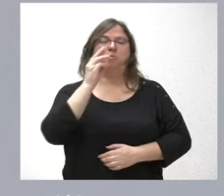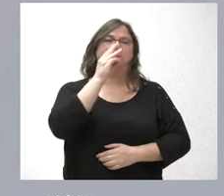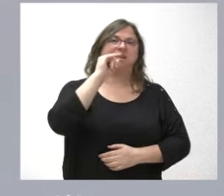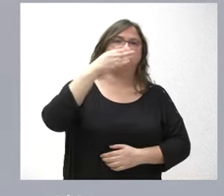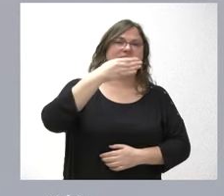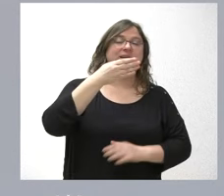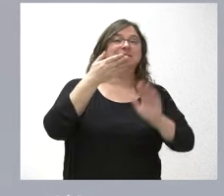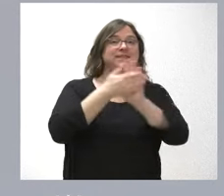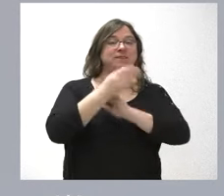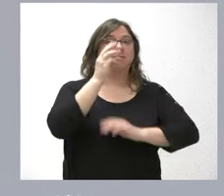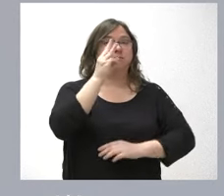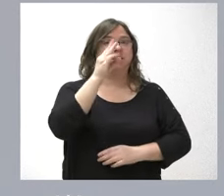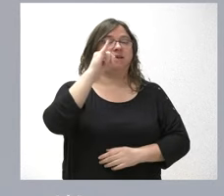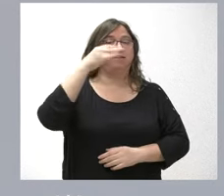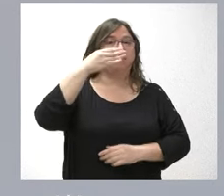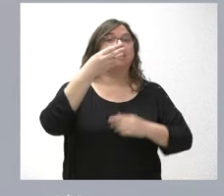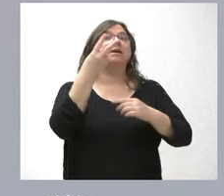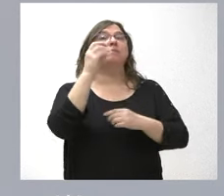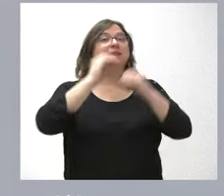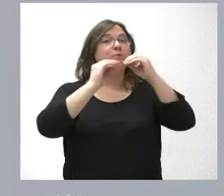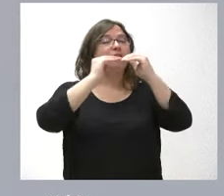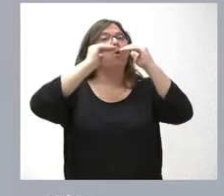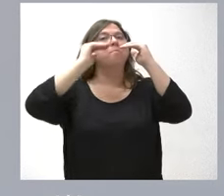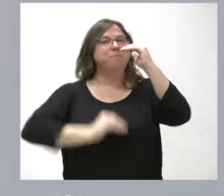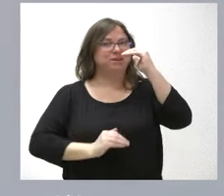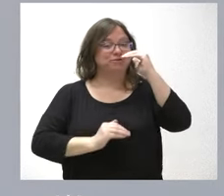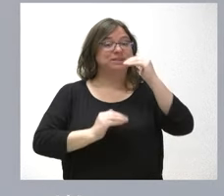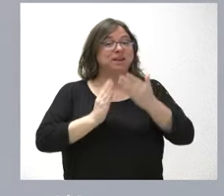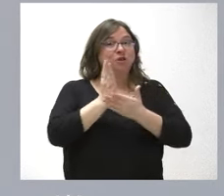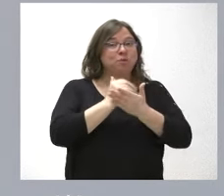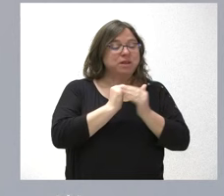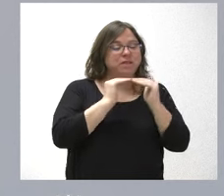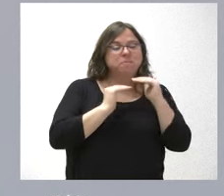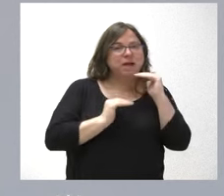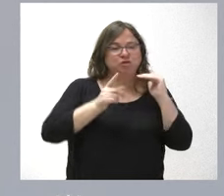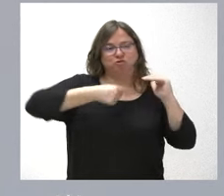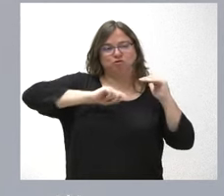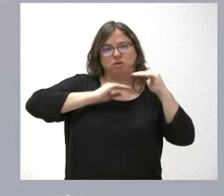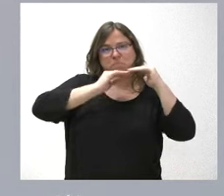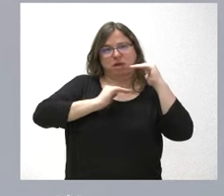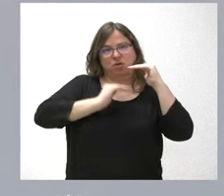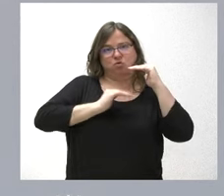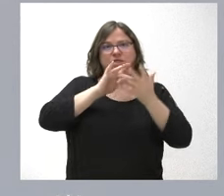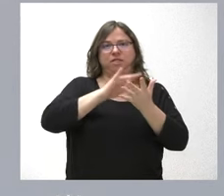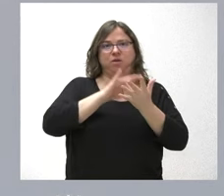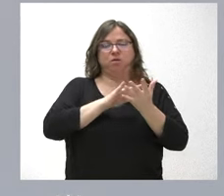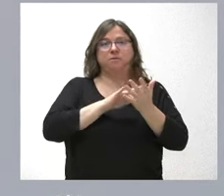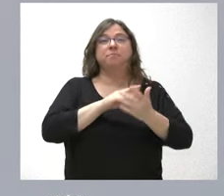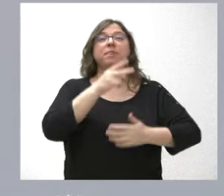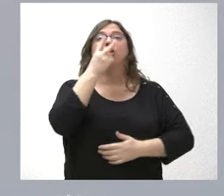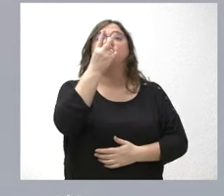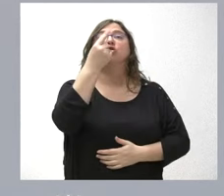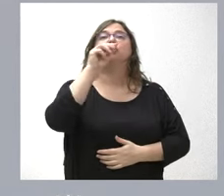debajo de ese 20%. Este dato está entre las comunidades autónomas menos endeudadas dentro del contexto nacional,